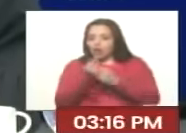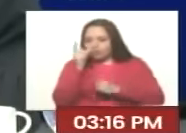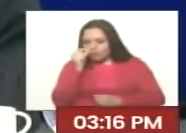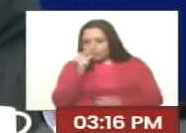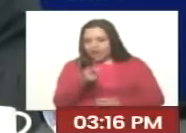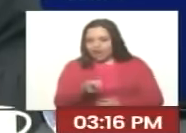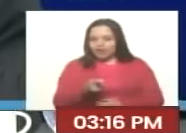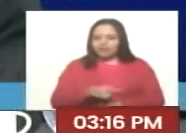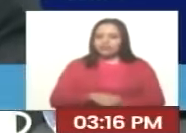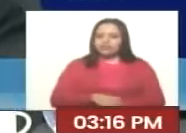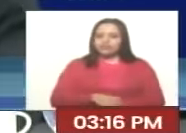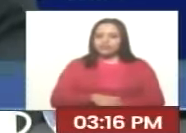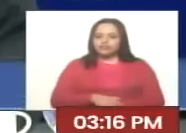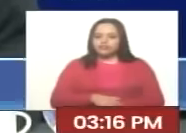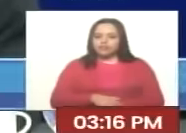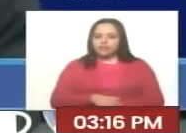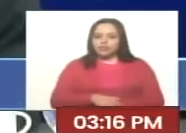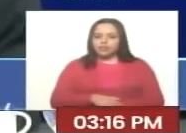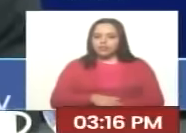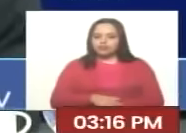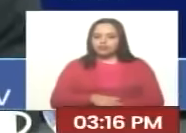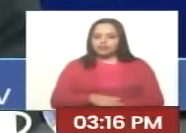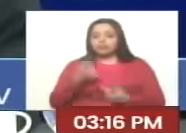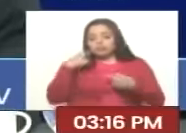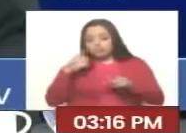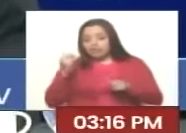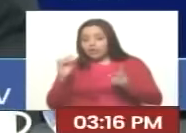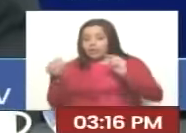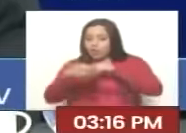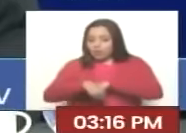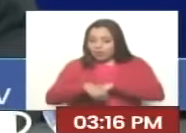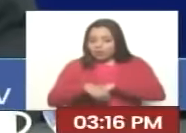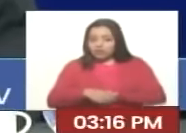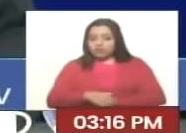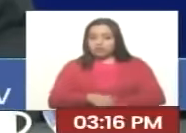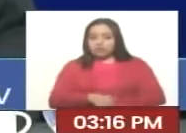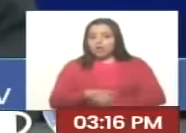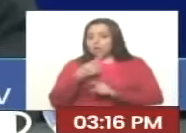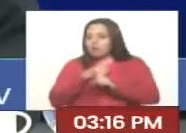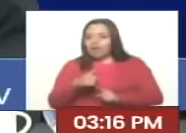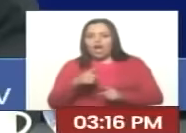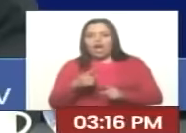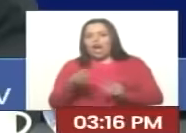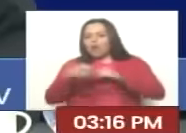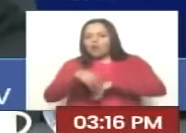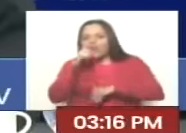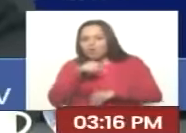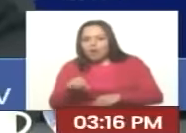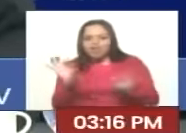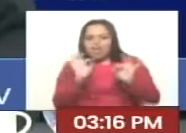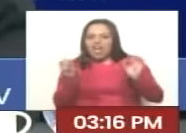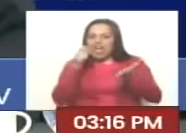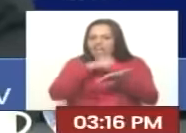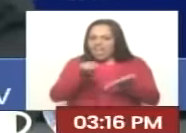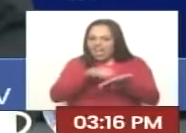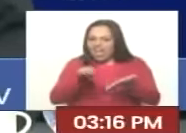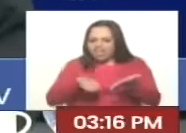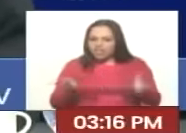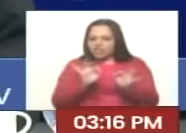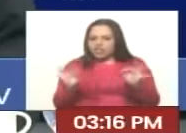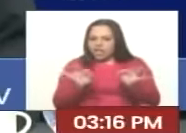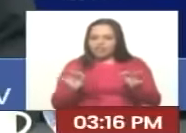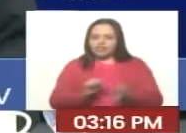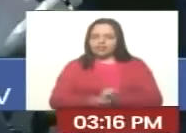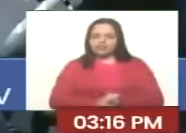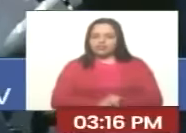Cancerbero. Presuntamente llegan a un acuerdo sin que el acuerdo quedara plasmado físicamente en el recurso de